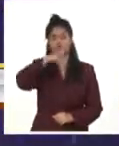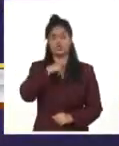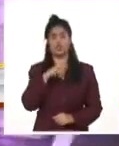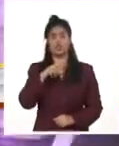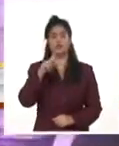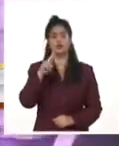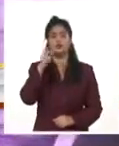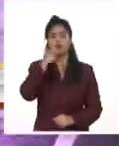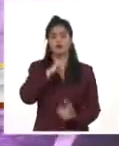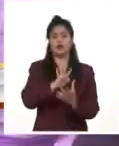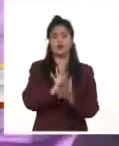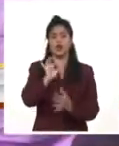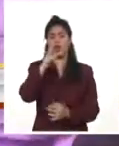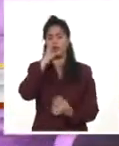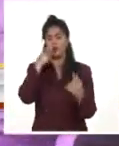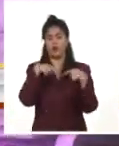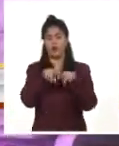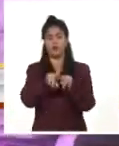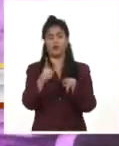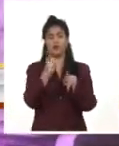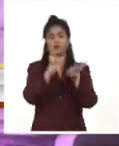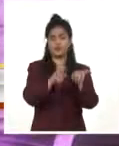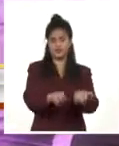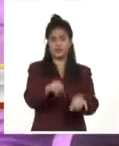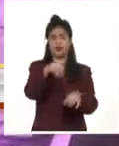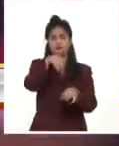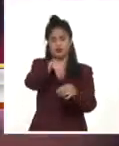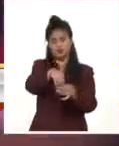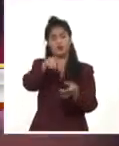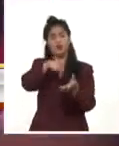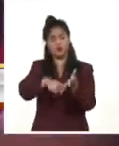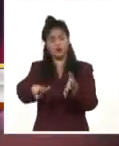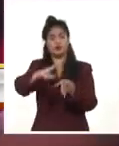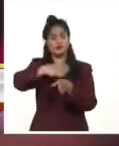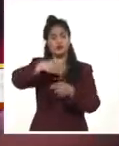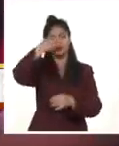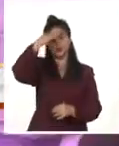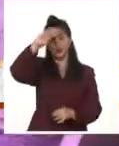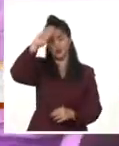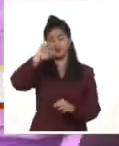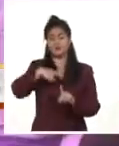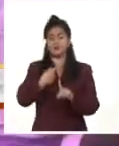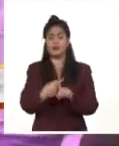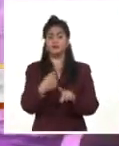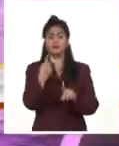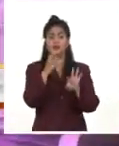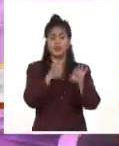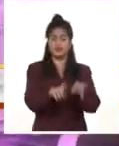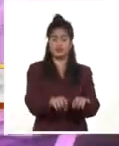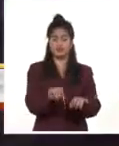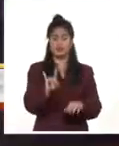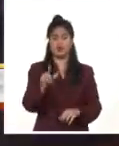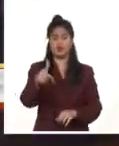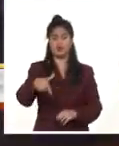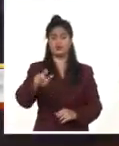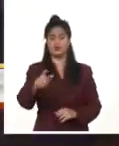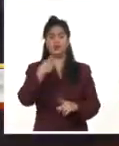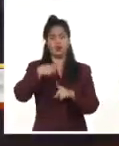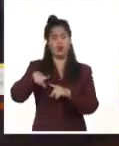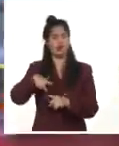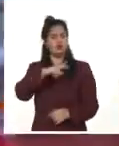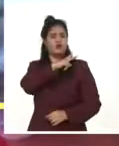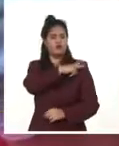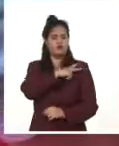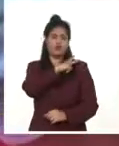Comunista de Cuba y su primer secretario en la provincia, y Heidi García Bayán, primera secretaria de la UJC, así como otros funcionarios